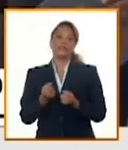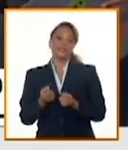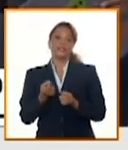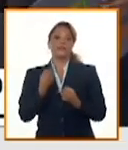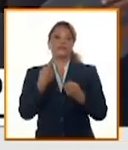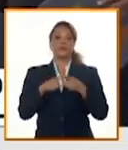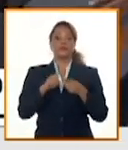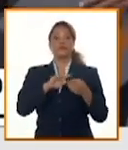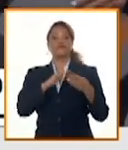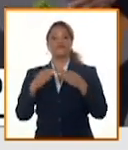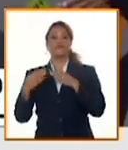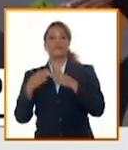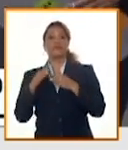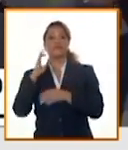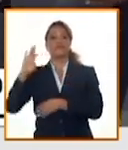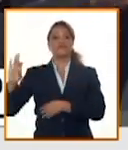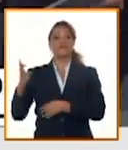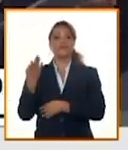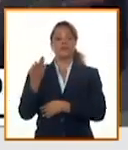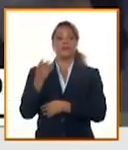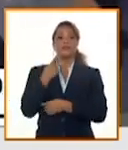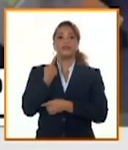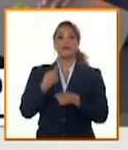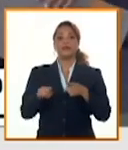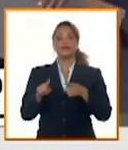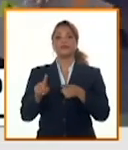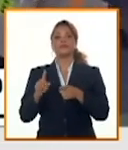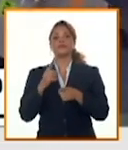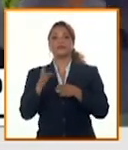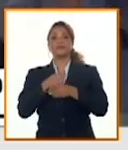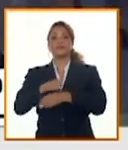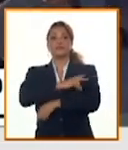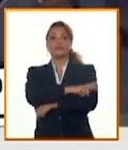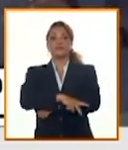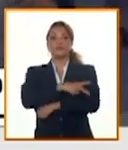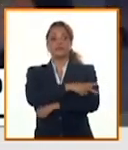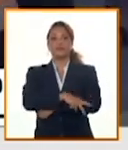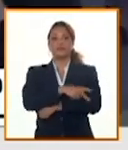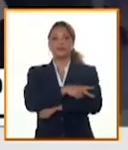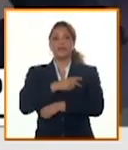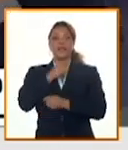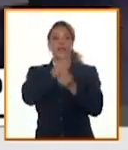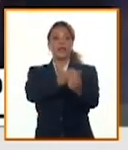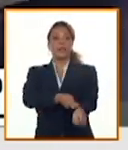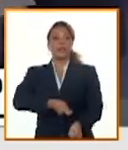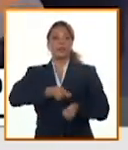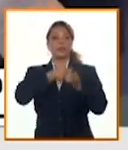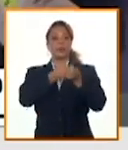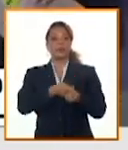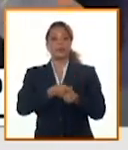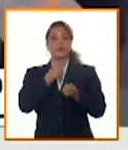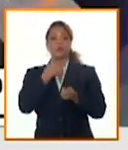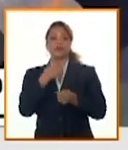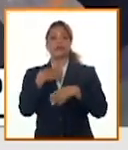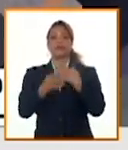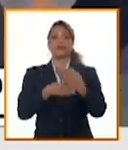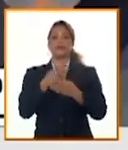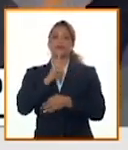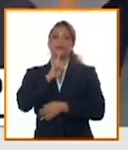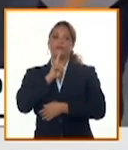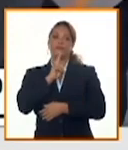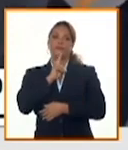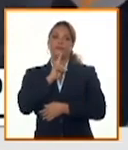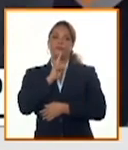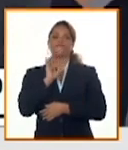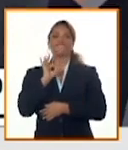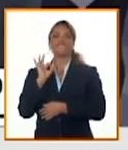se van desarrollando en Francia cuando grupos ambientales y también grupos agricultores se enfrentan por el tema del manejo del agua así